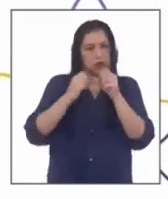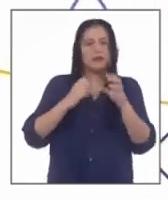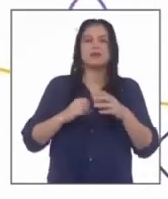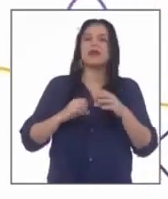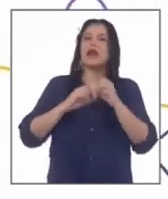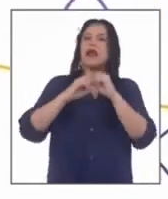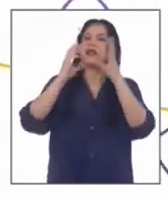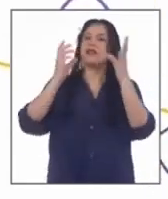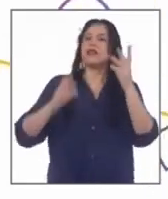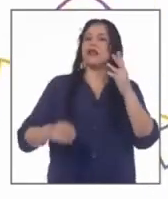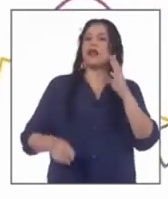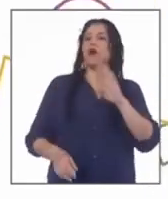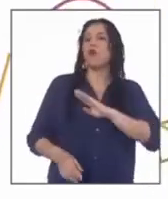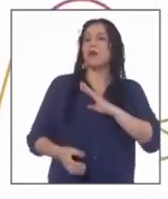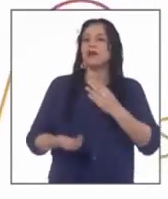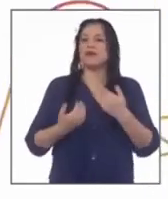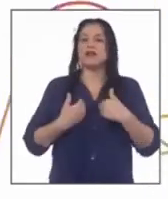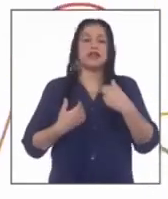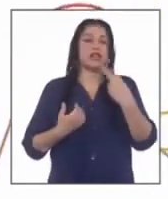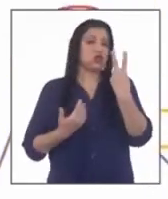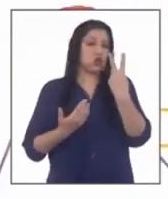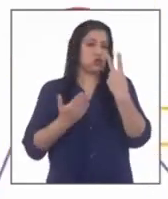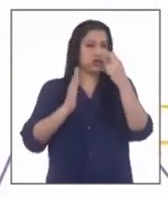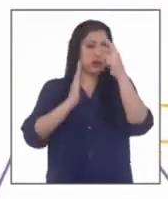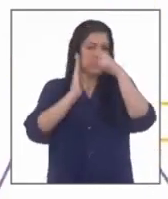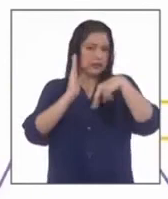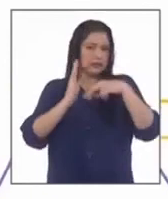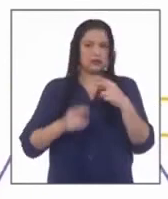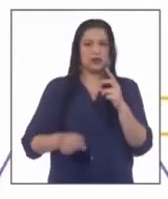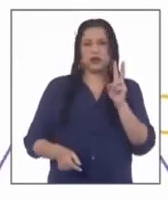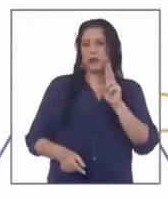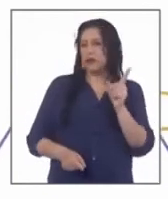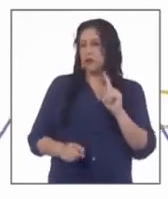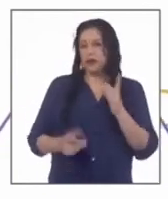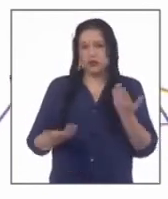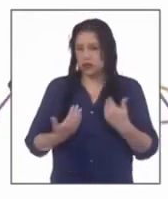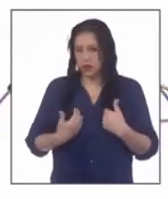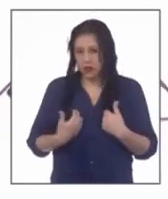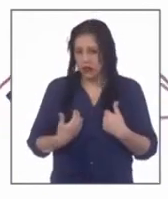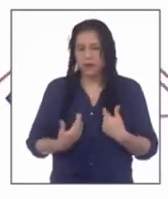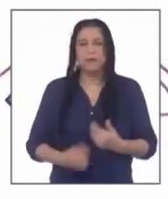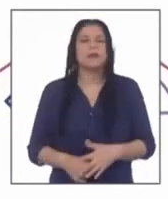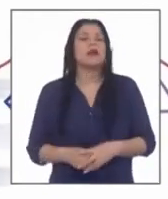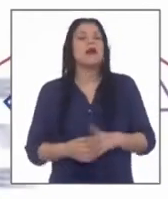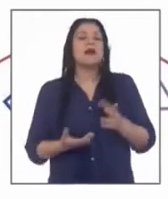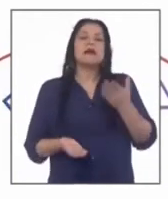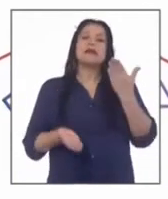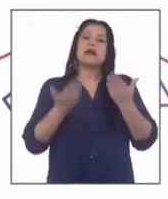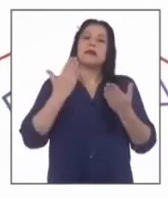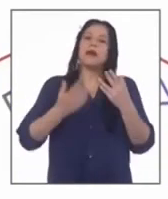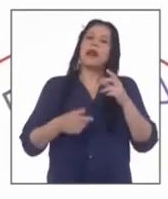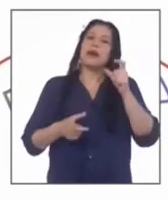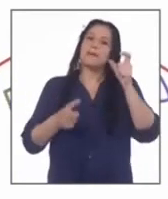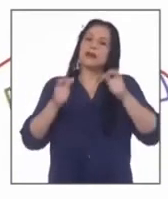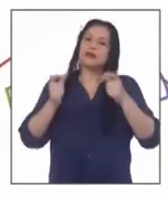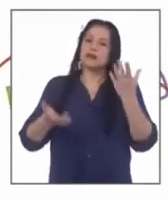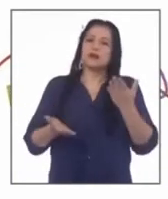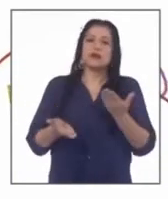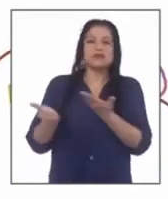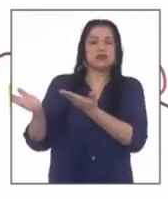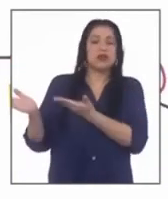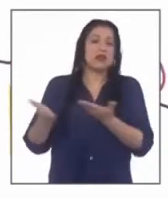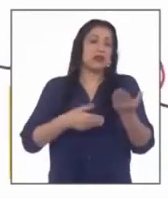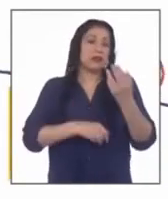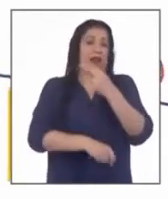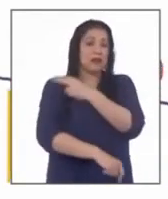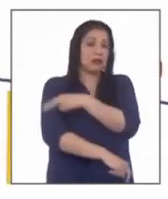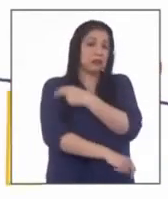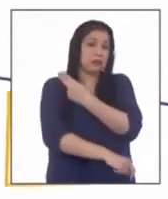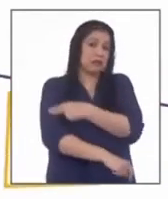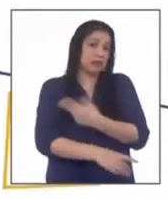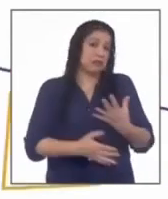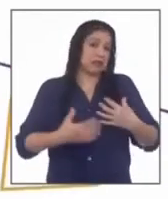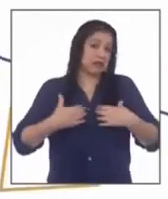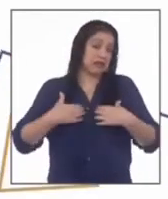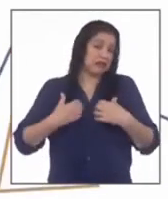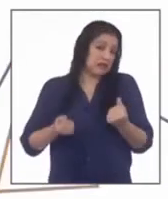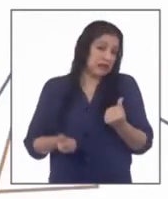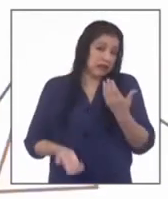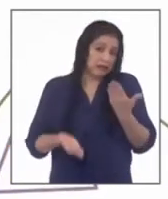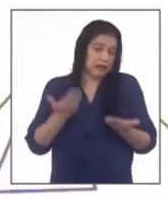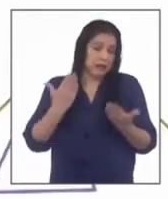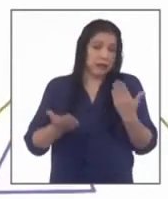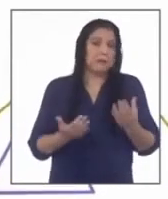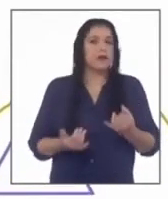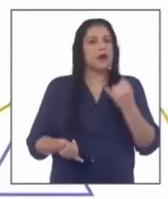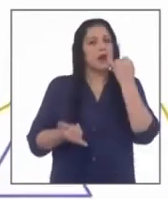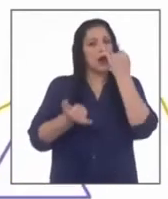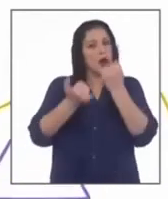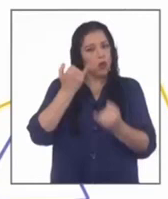jueves tiene 2 registros y el viernes ya no. Es muy probable que la persona haya sido evacuada a un centro de salud para su recuperación, ya que